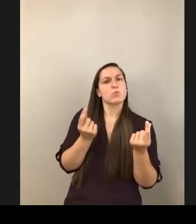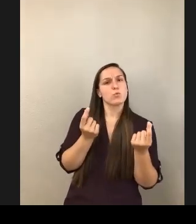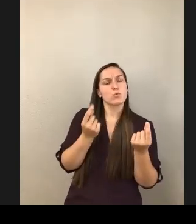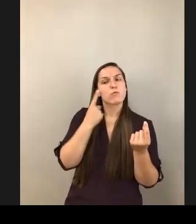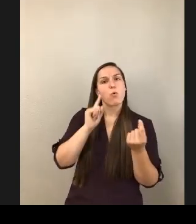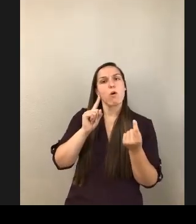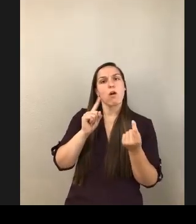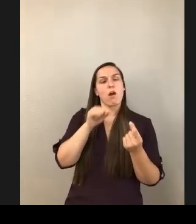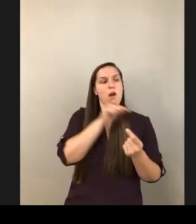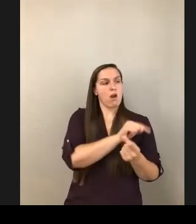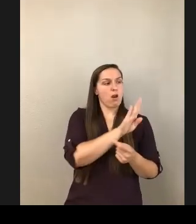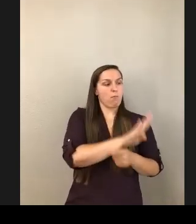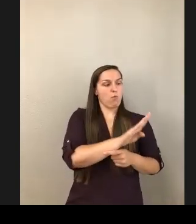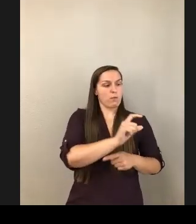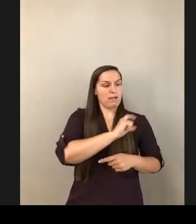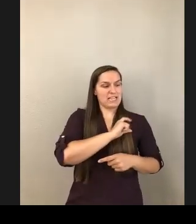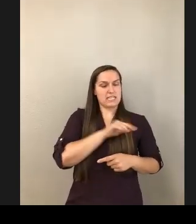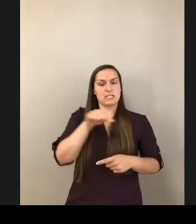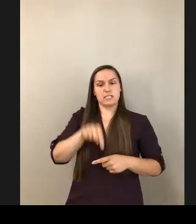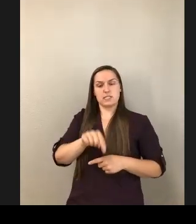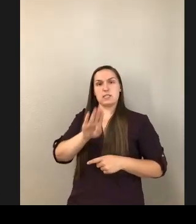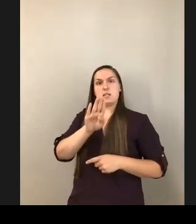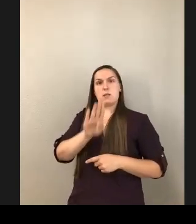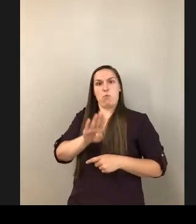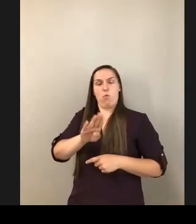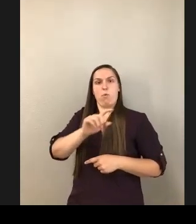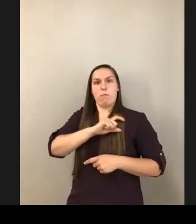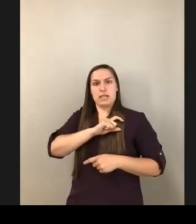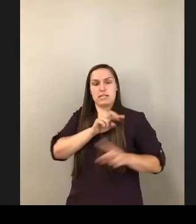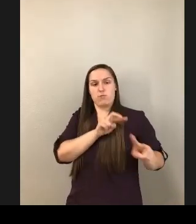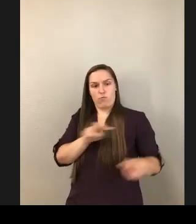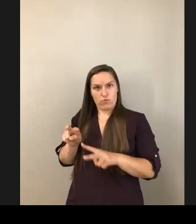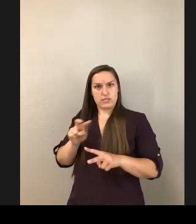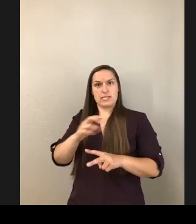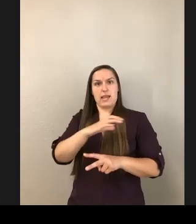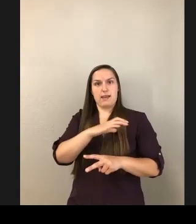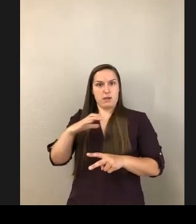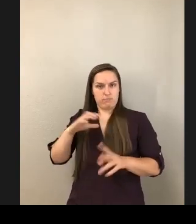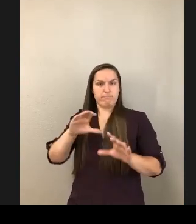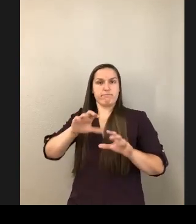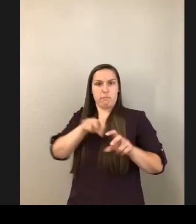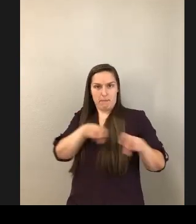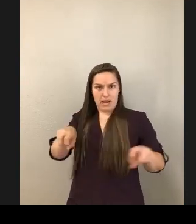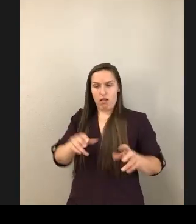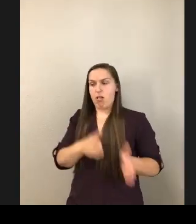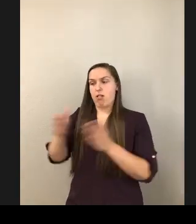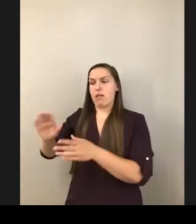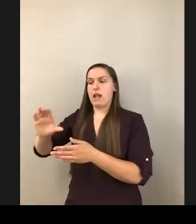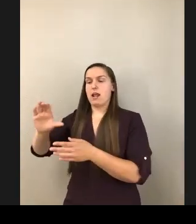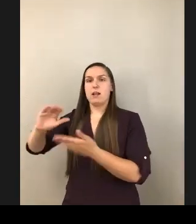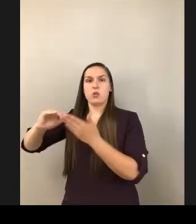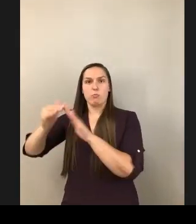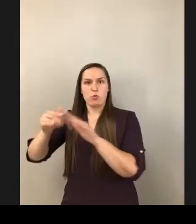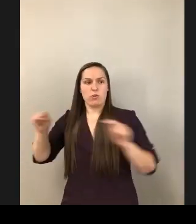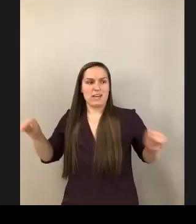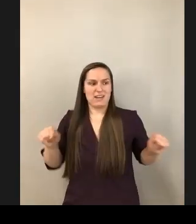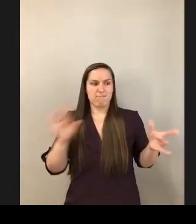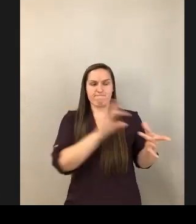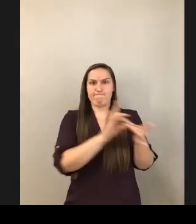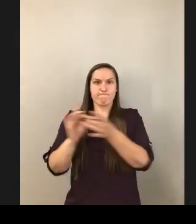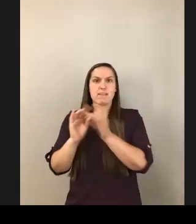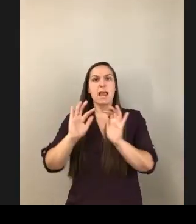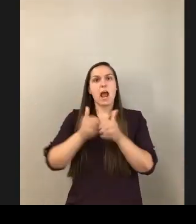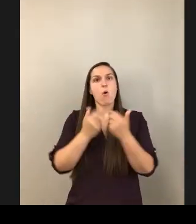pasos específicos tomaría para establecer confianza entre la policía, el comité